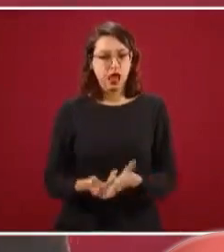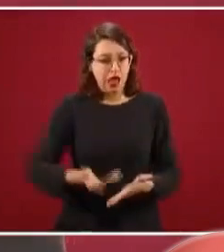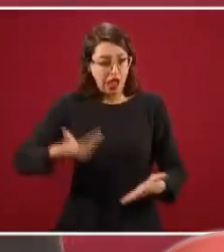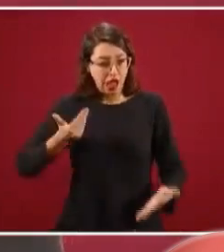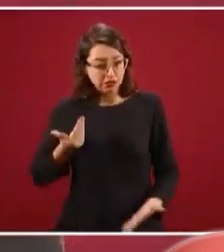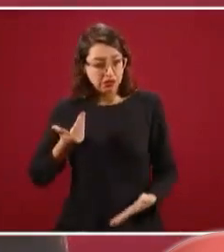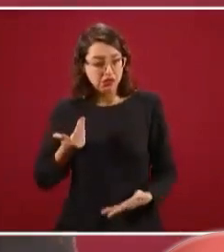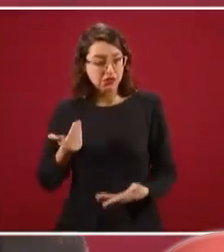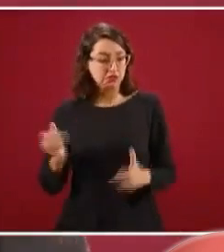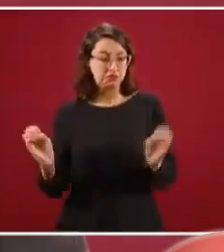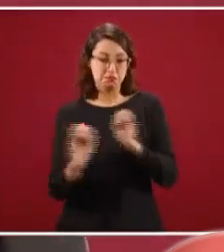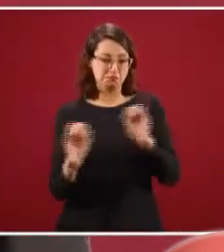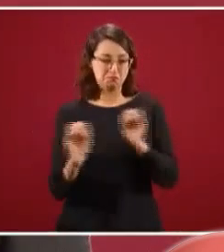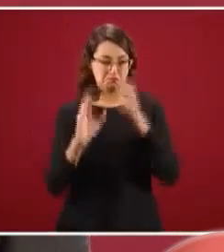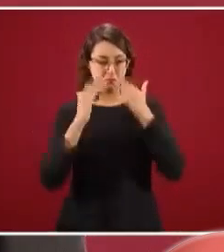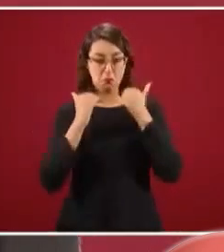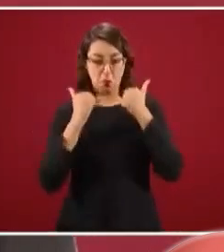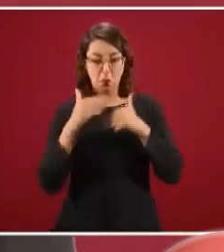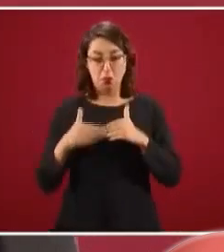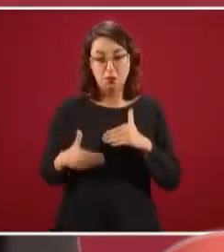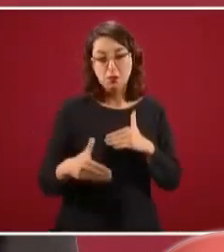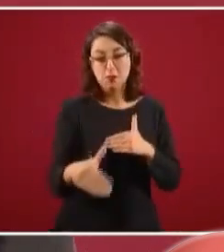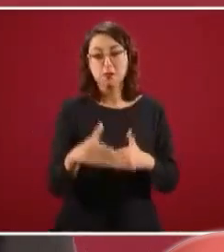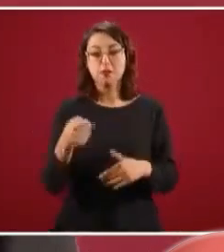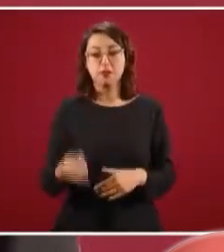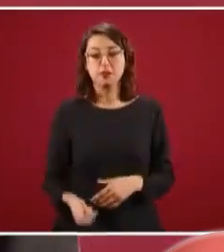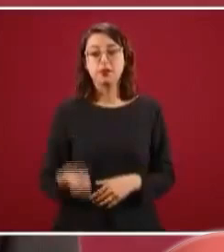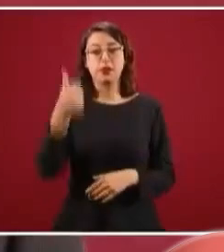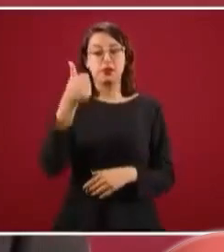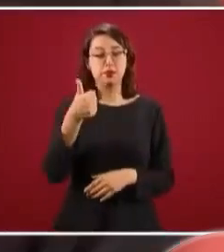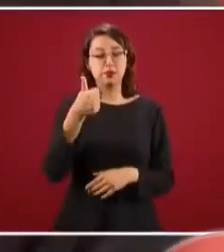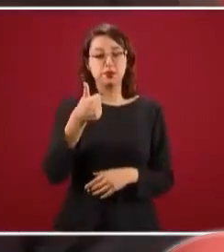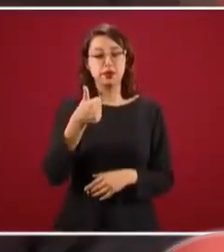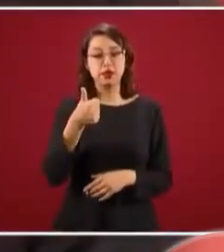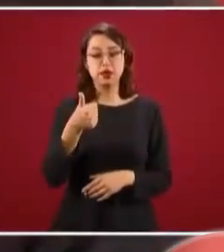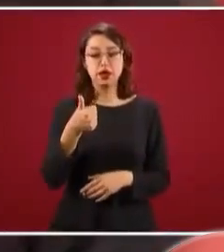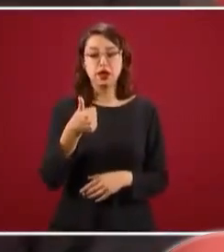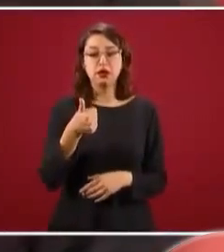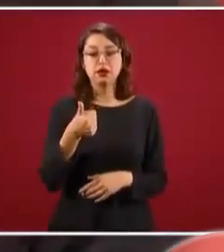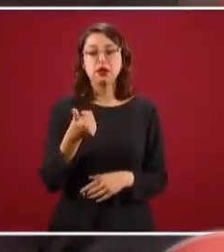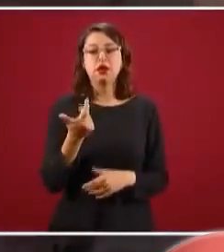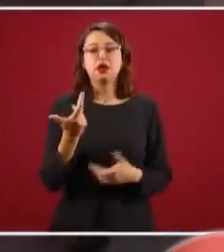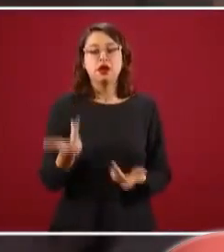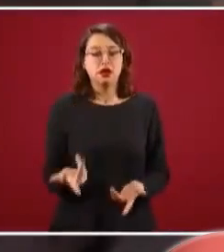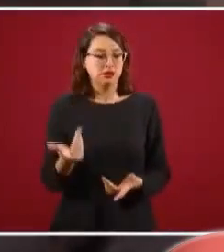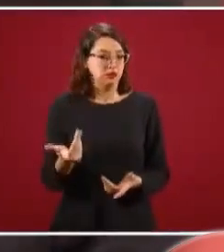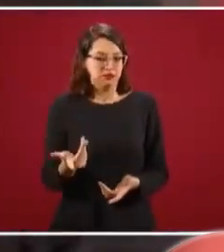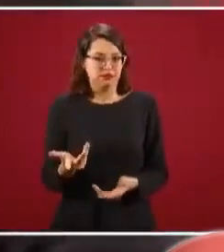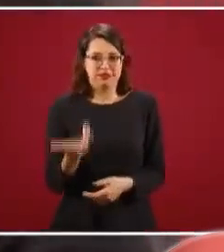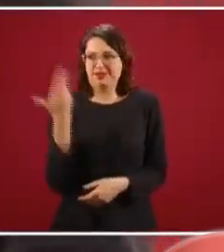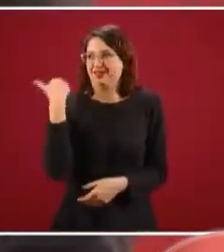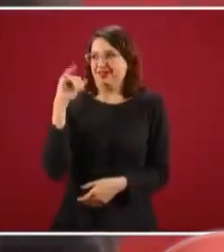antecedentes. Estamos en el terreno de lo inédito.